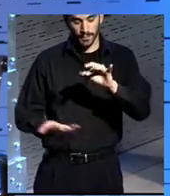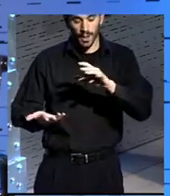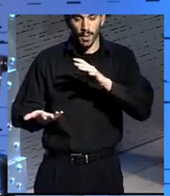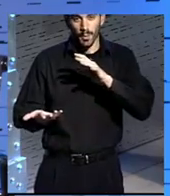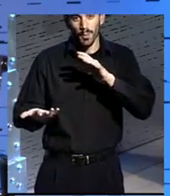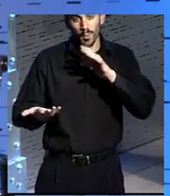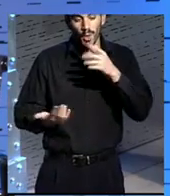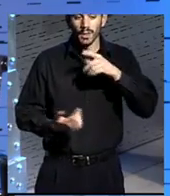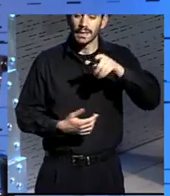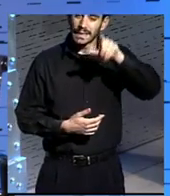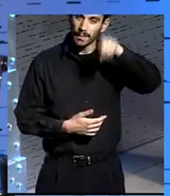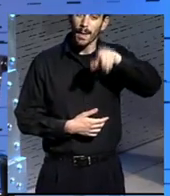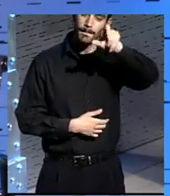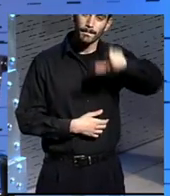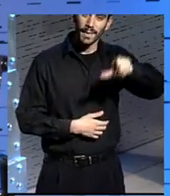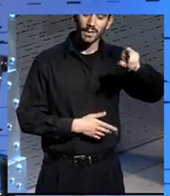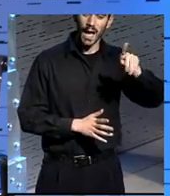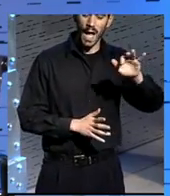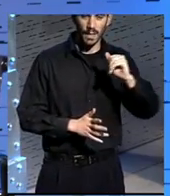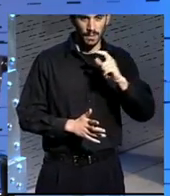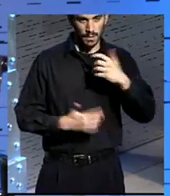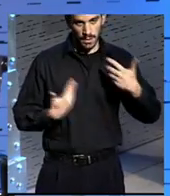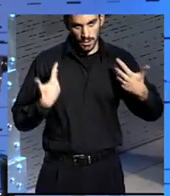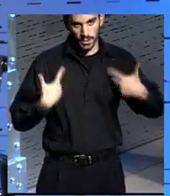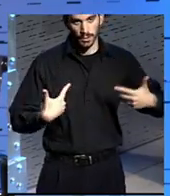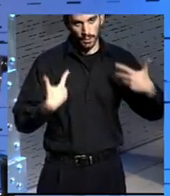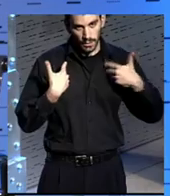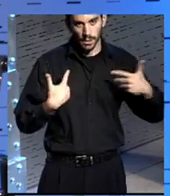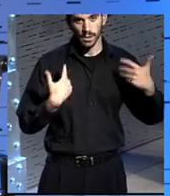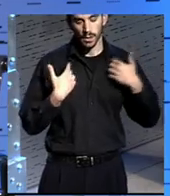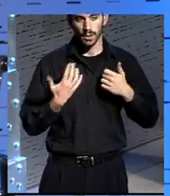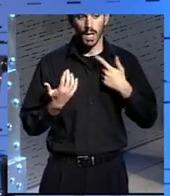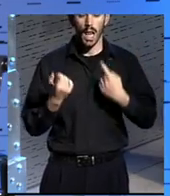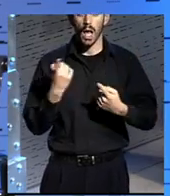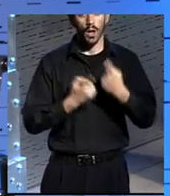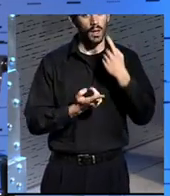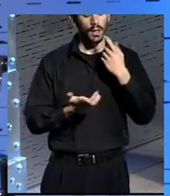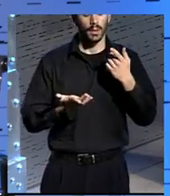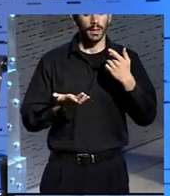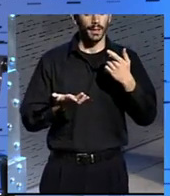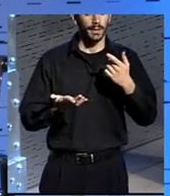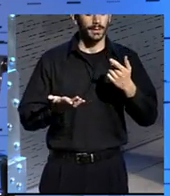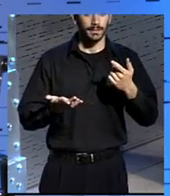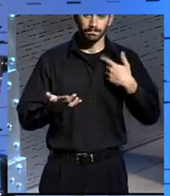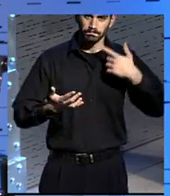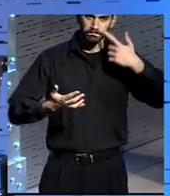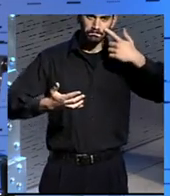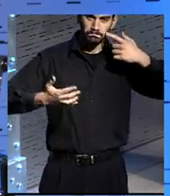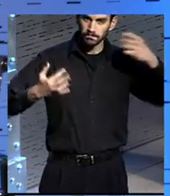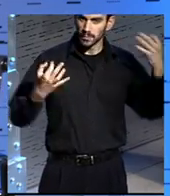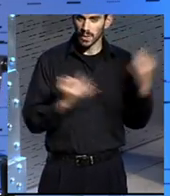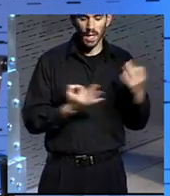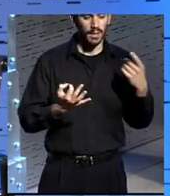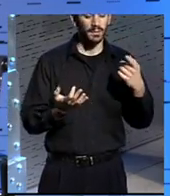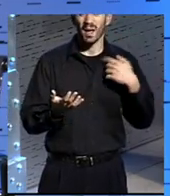Porque en algunos casos se arriesga y prefiere pues que el cliente manifieste claramente lo que quiere, firme allí